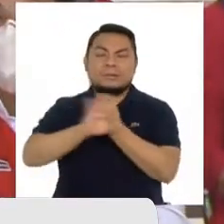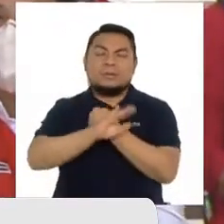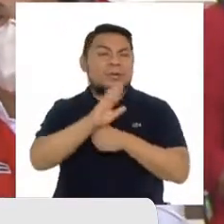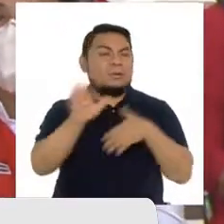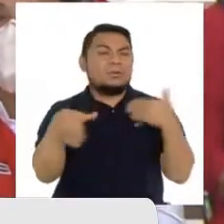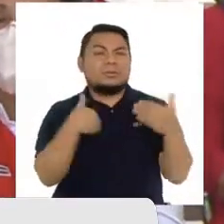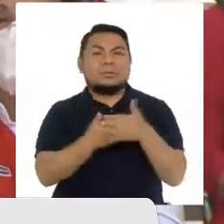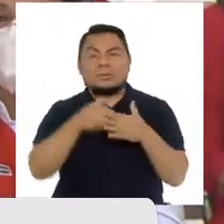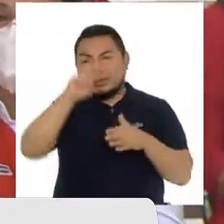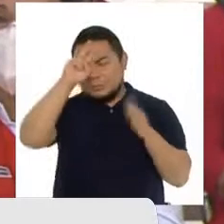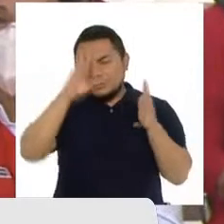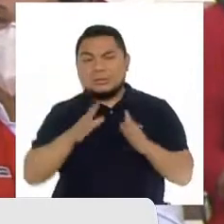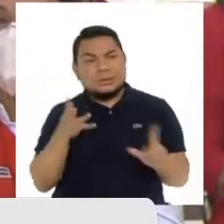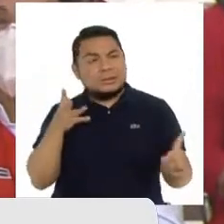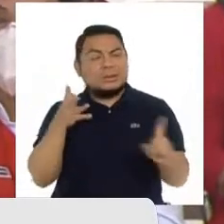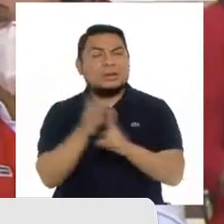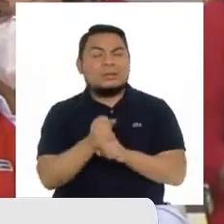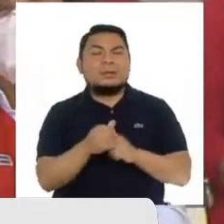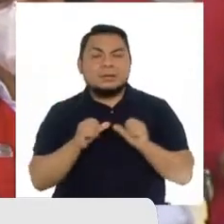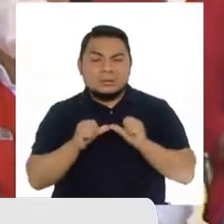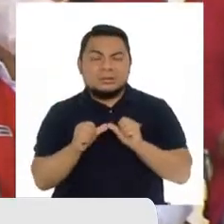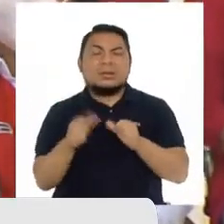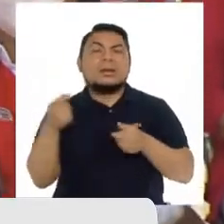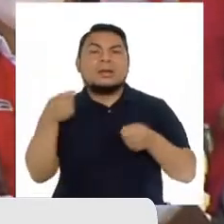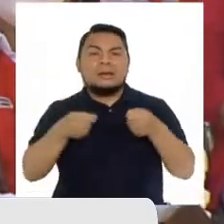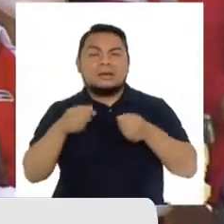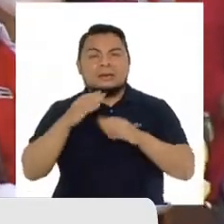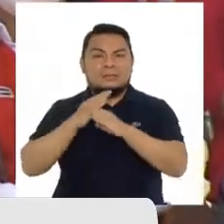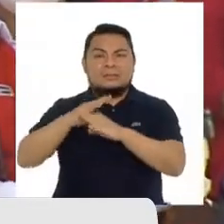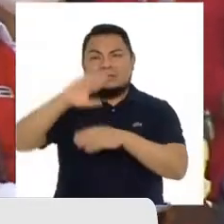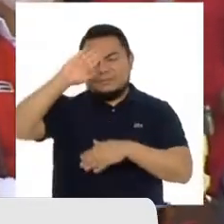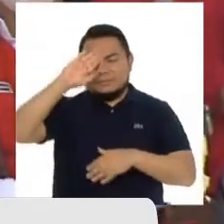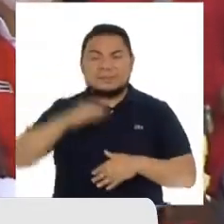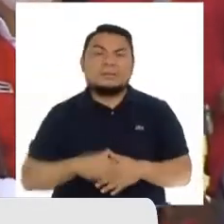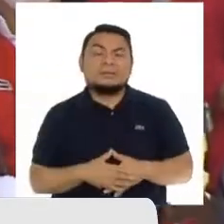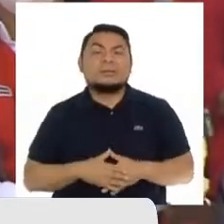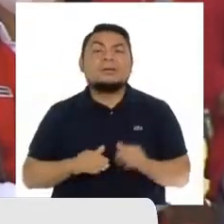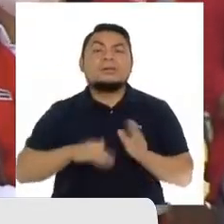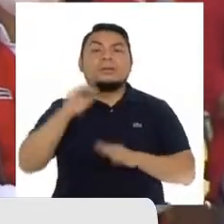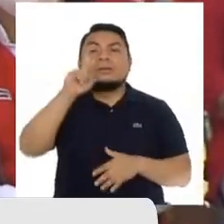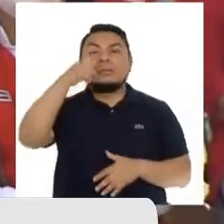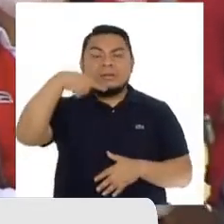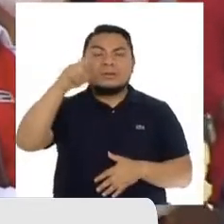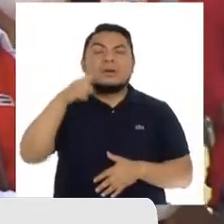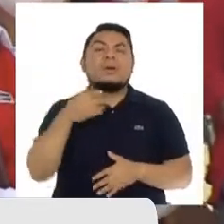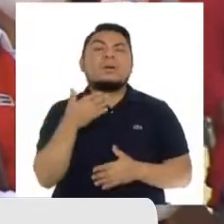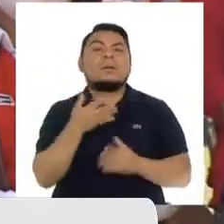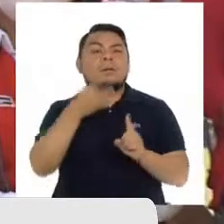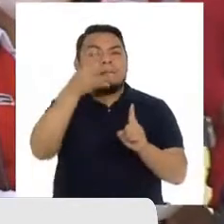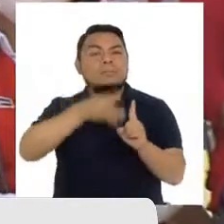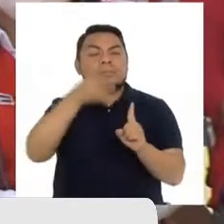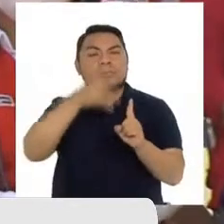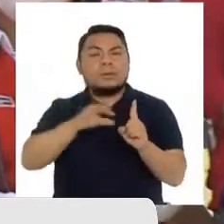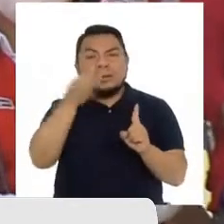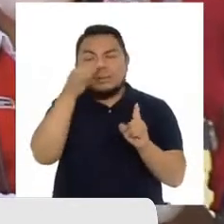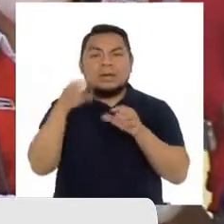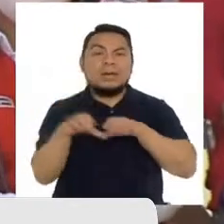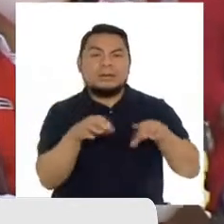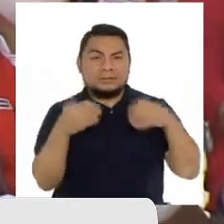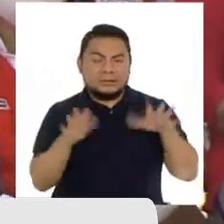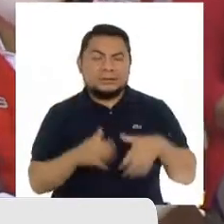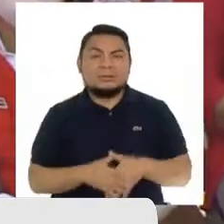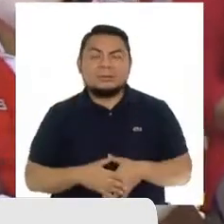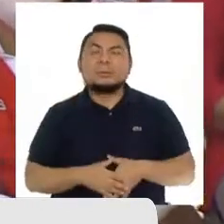todos los peruanos y lograremos contener la enfermedad más de un millón de pruebas moleculares realizadas